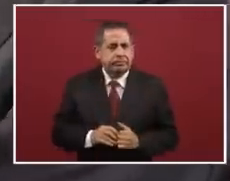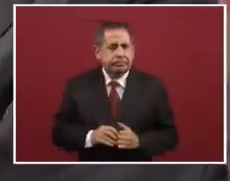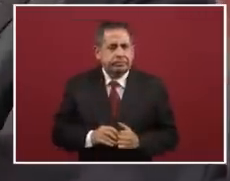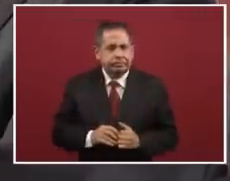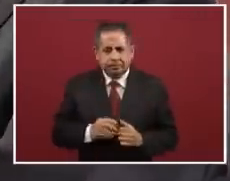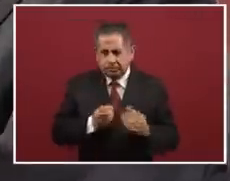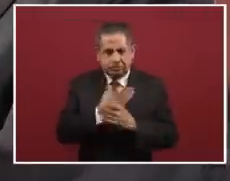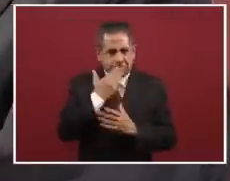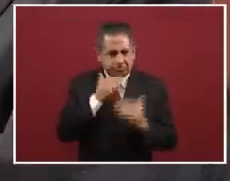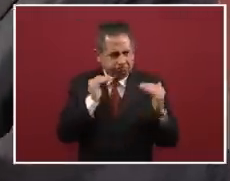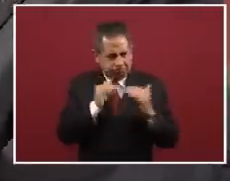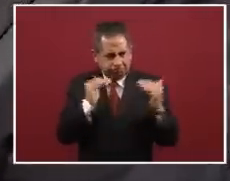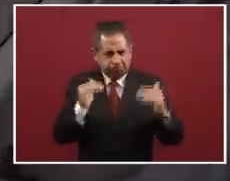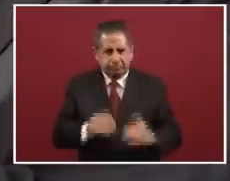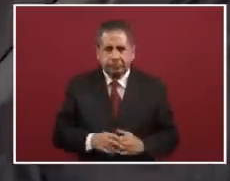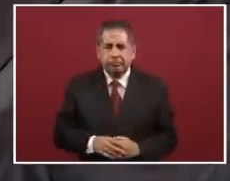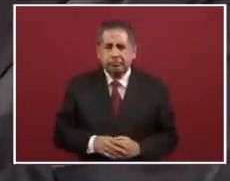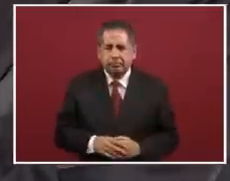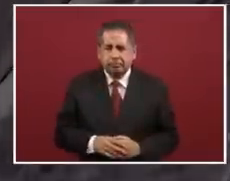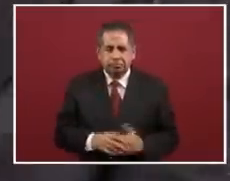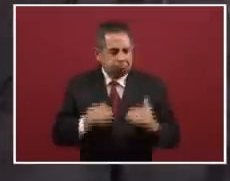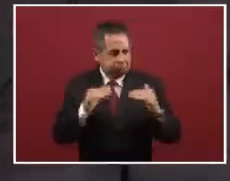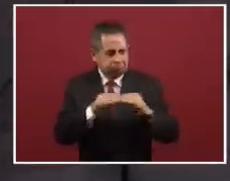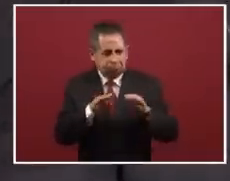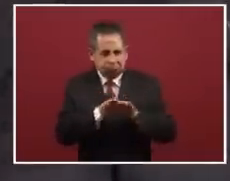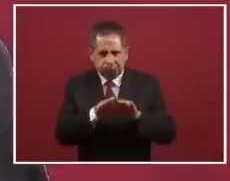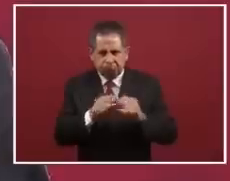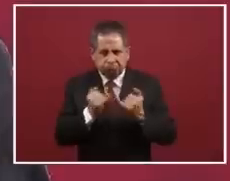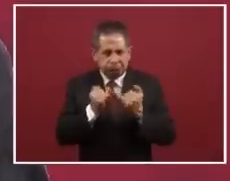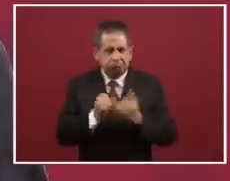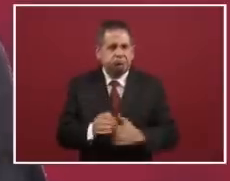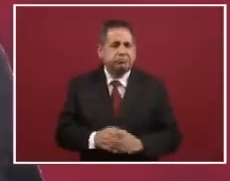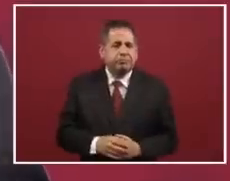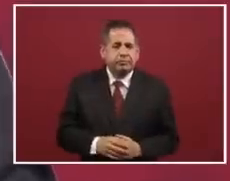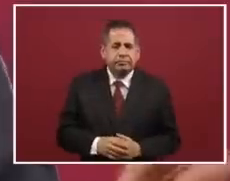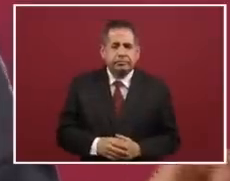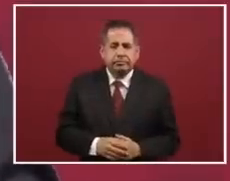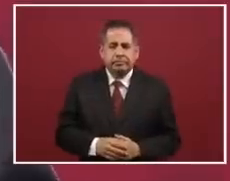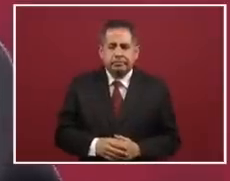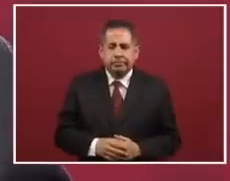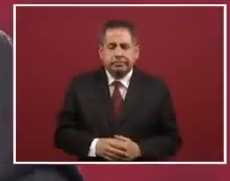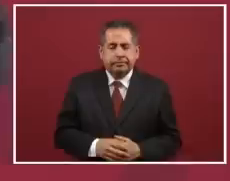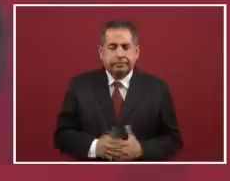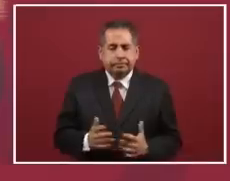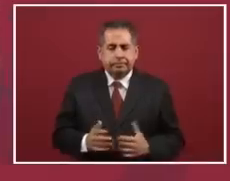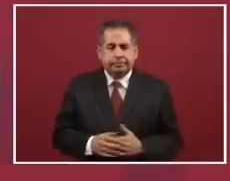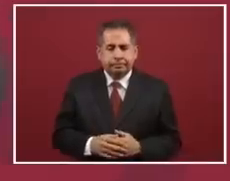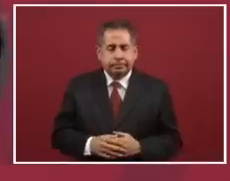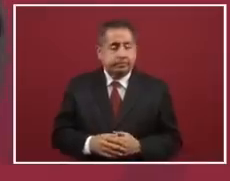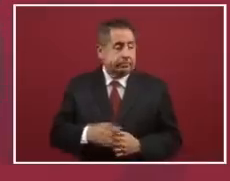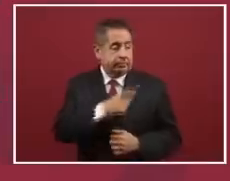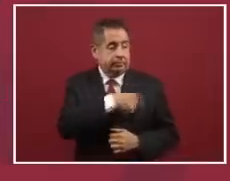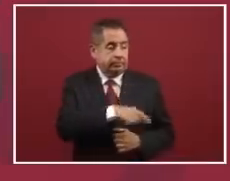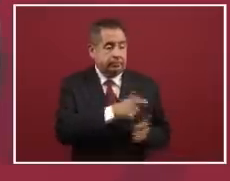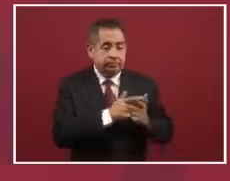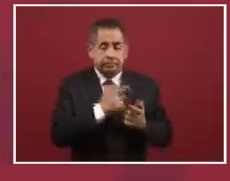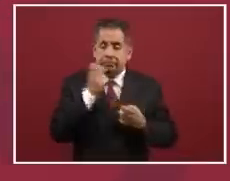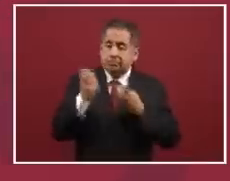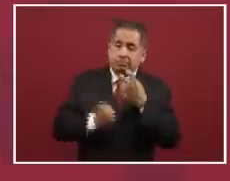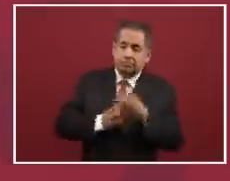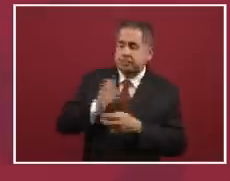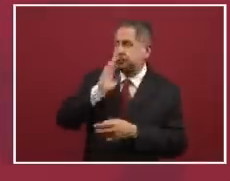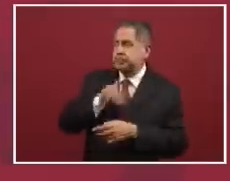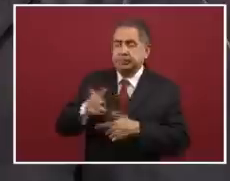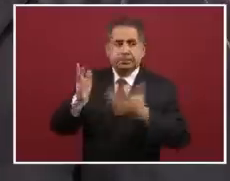bien las dos partes, porque lo quieren ver como